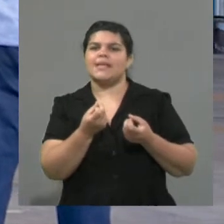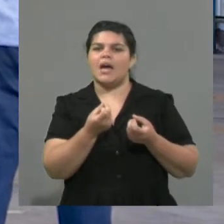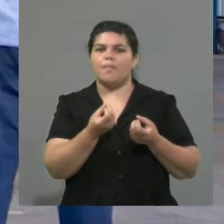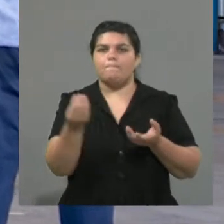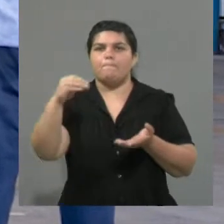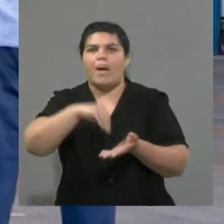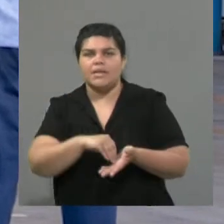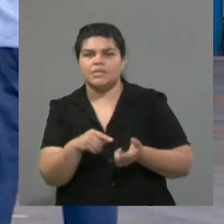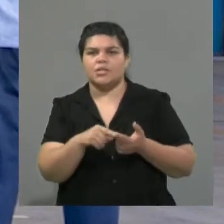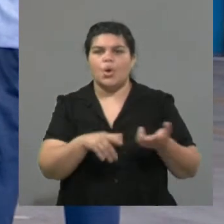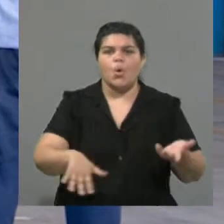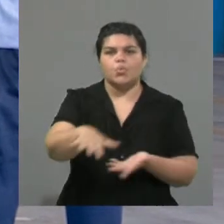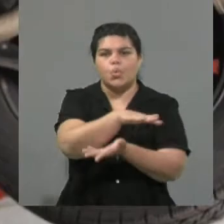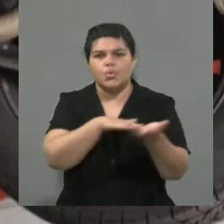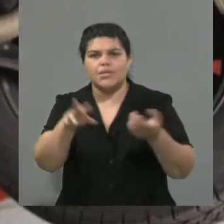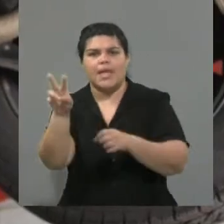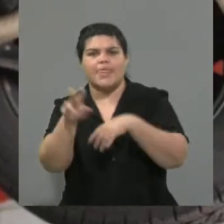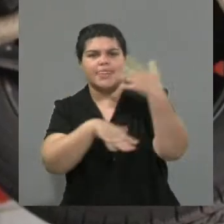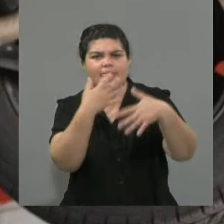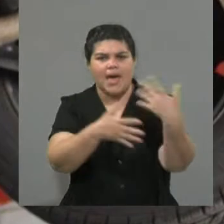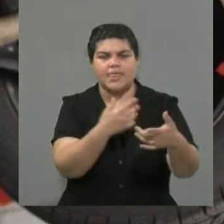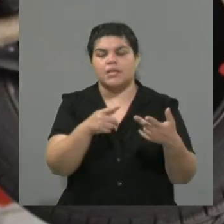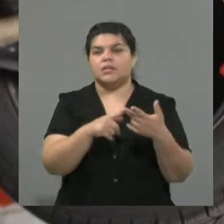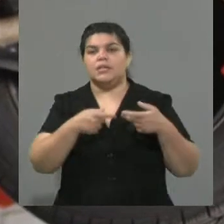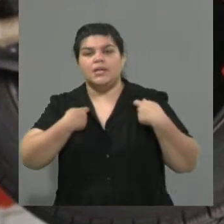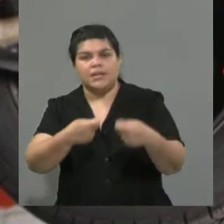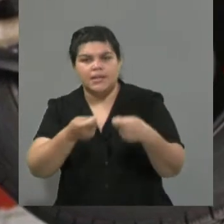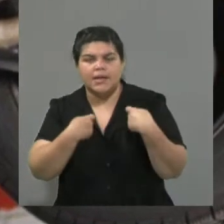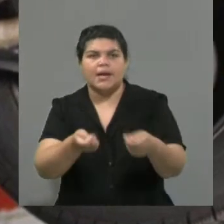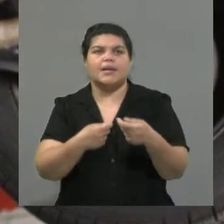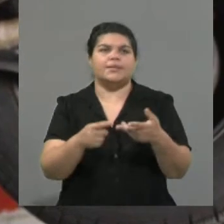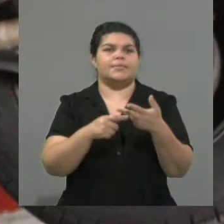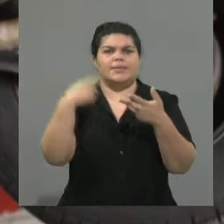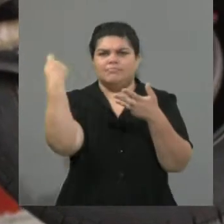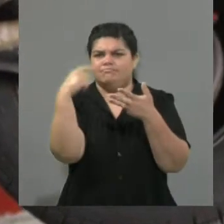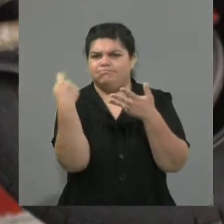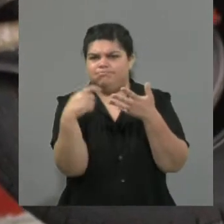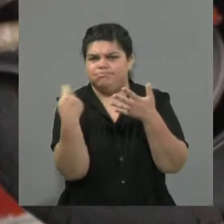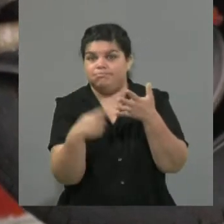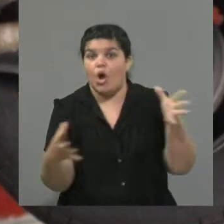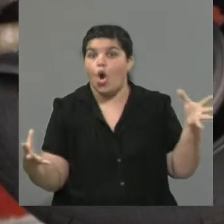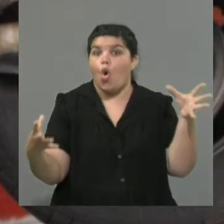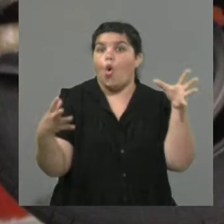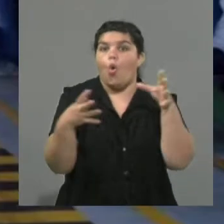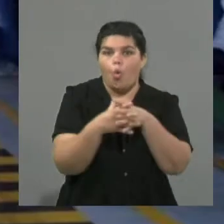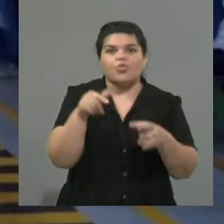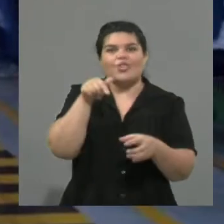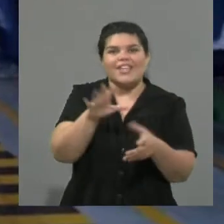es mortalidad masiva, es gasto masivo y por ende la